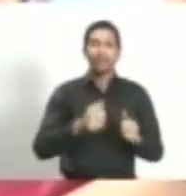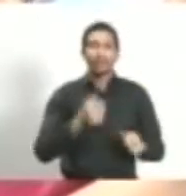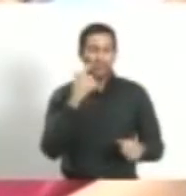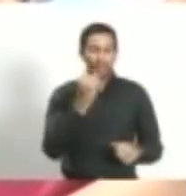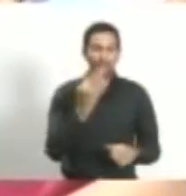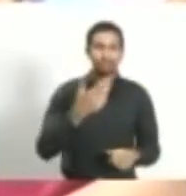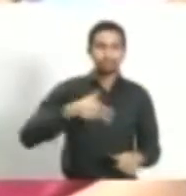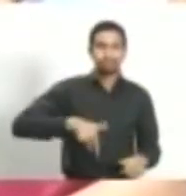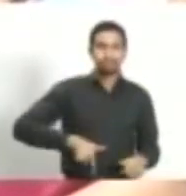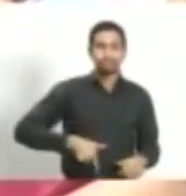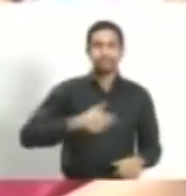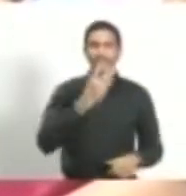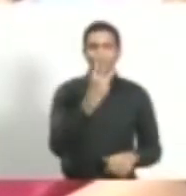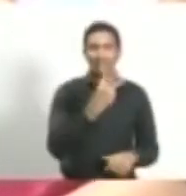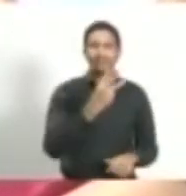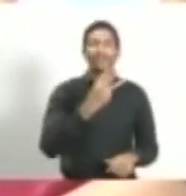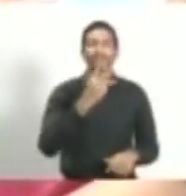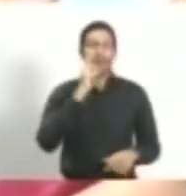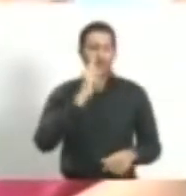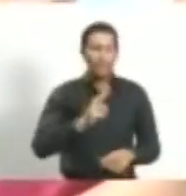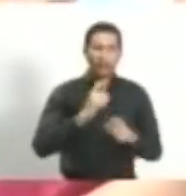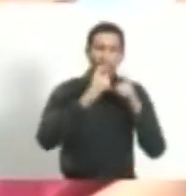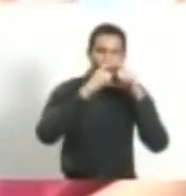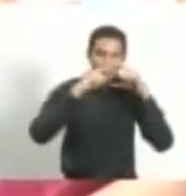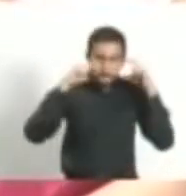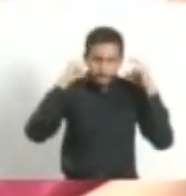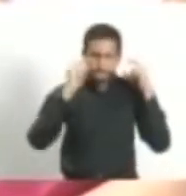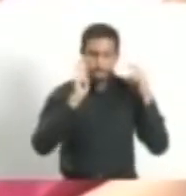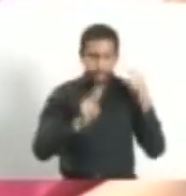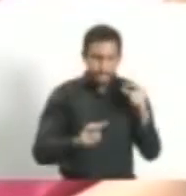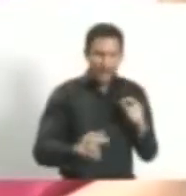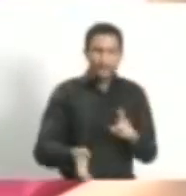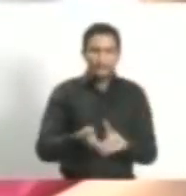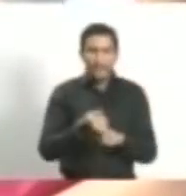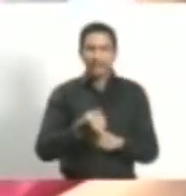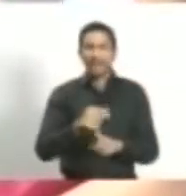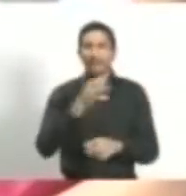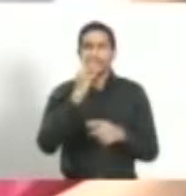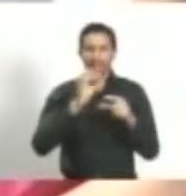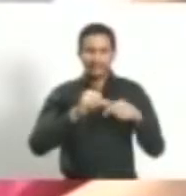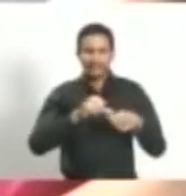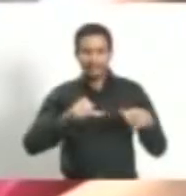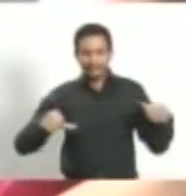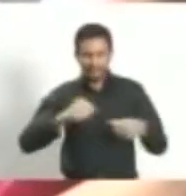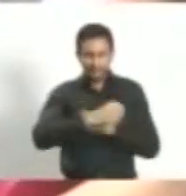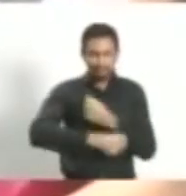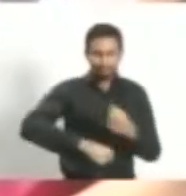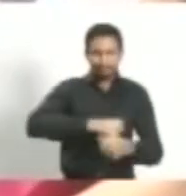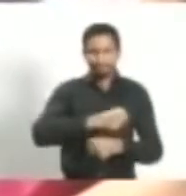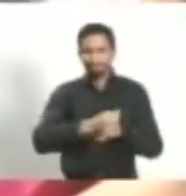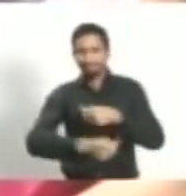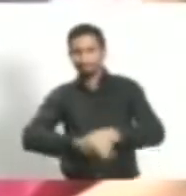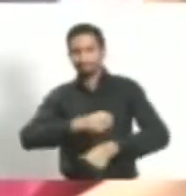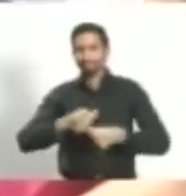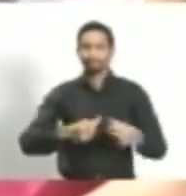encuentran elementos como tapabocas, cintas y otros elementos que iban a ser utilizados para